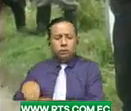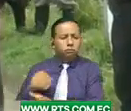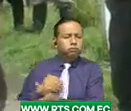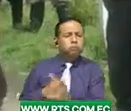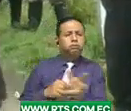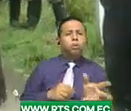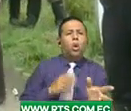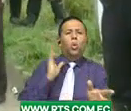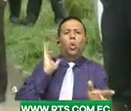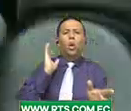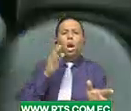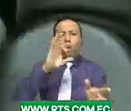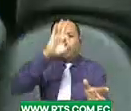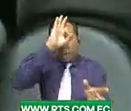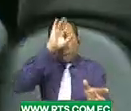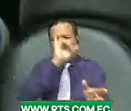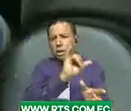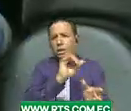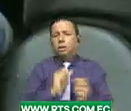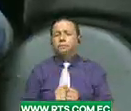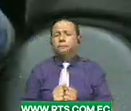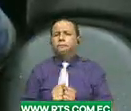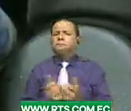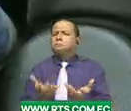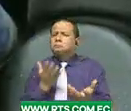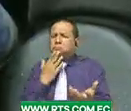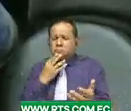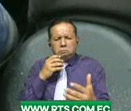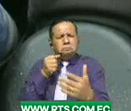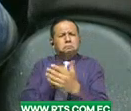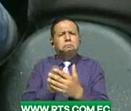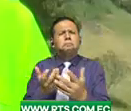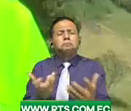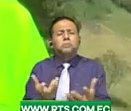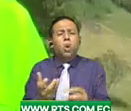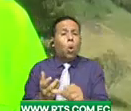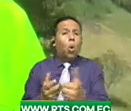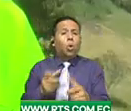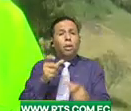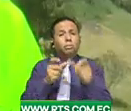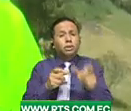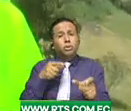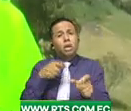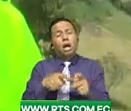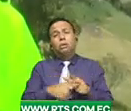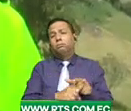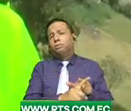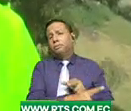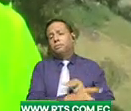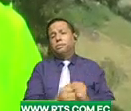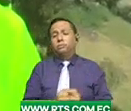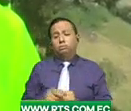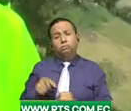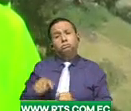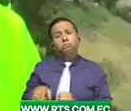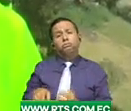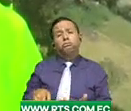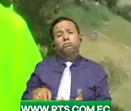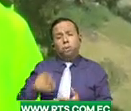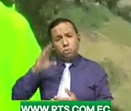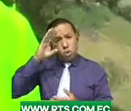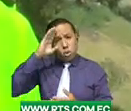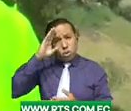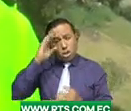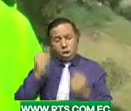de Chauchín, parroquia Julio Andrade. El supuesto causante del accidente huyó del lugar. Es un funcionario policial en el grado de policía, mismo